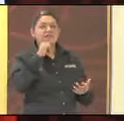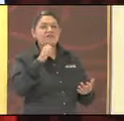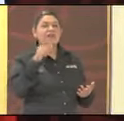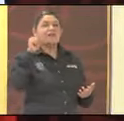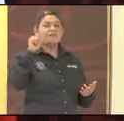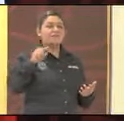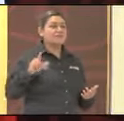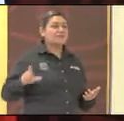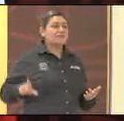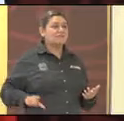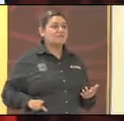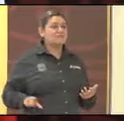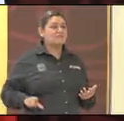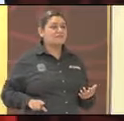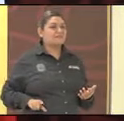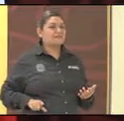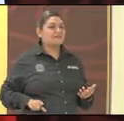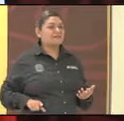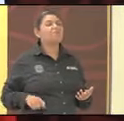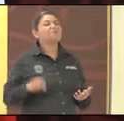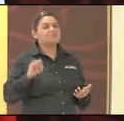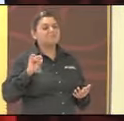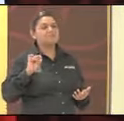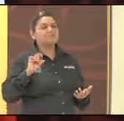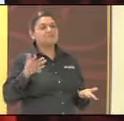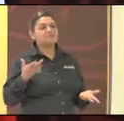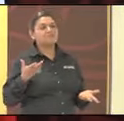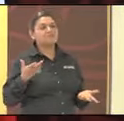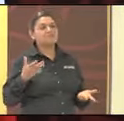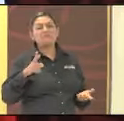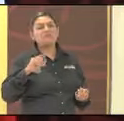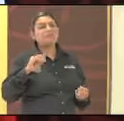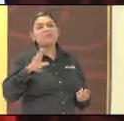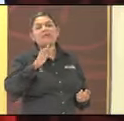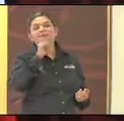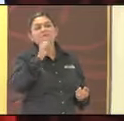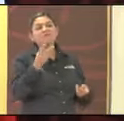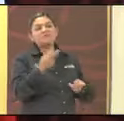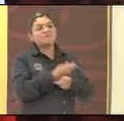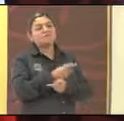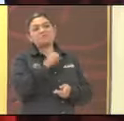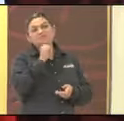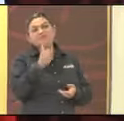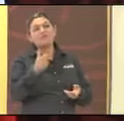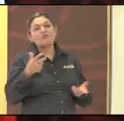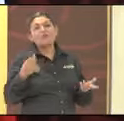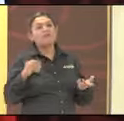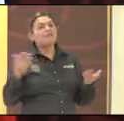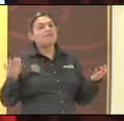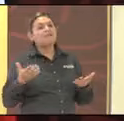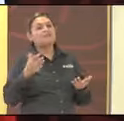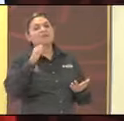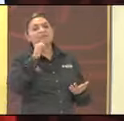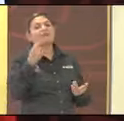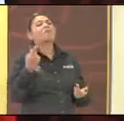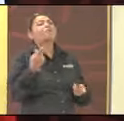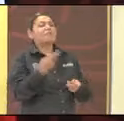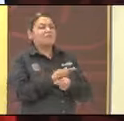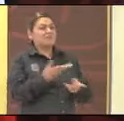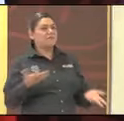el gobierno. Pues sí, pues no les pasaba nada. Pues sí, pues no hacían nada. ¿Qué les podía